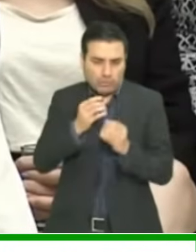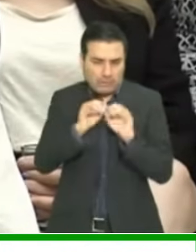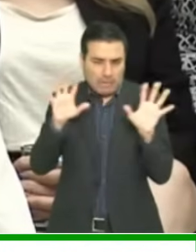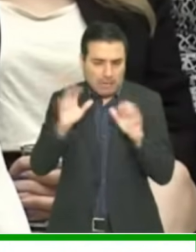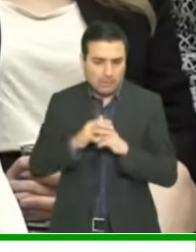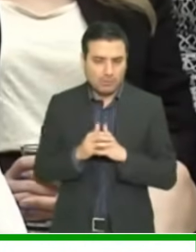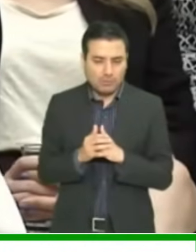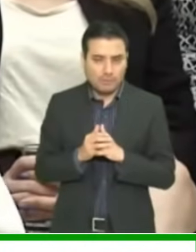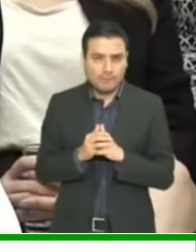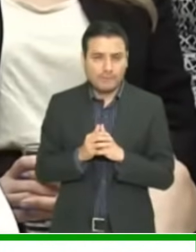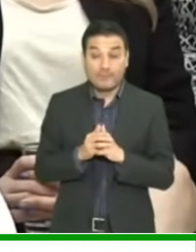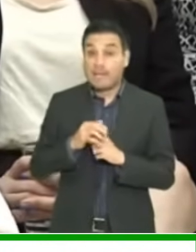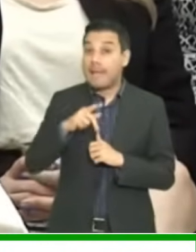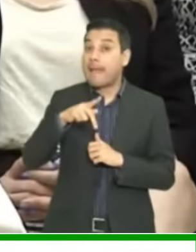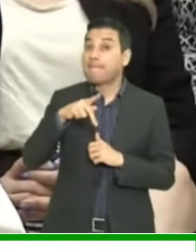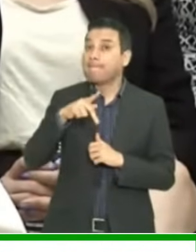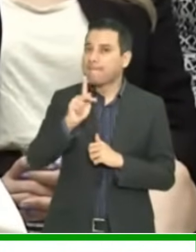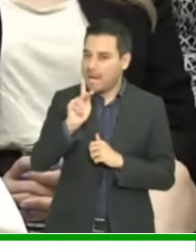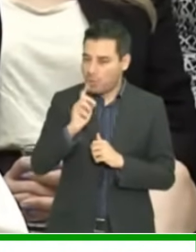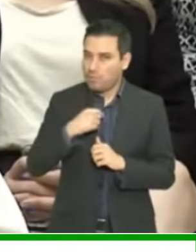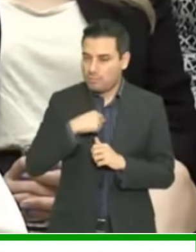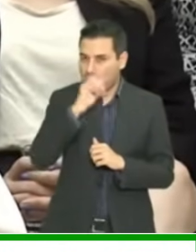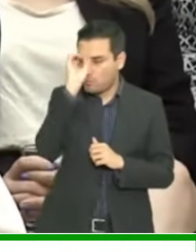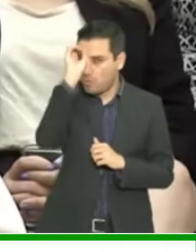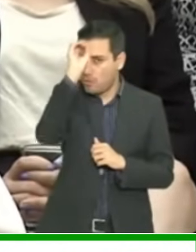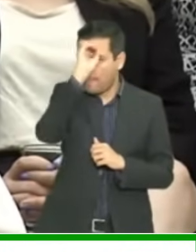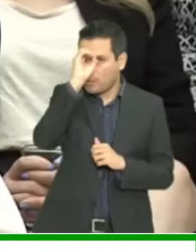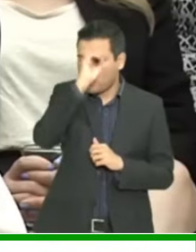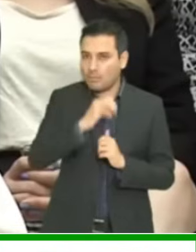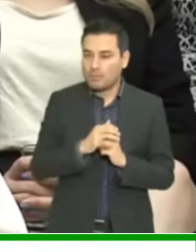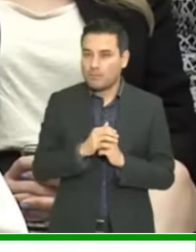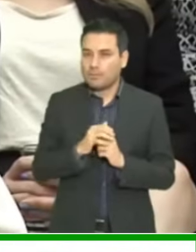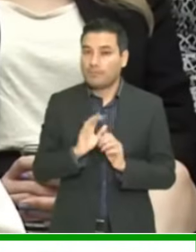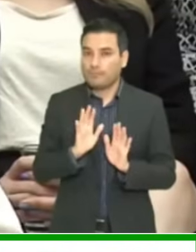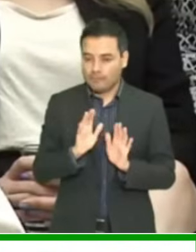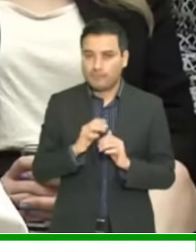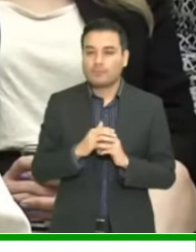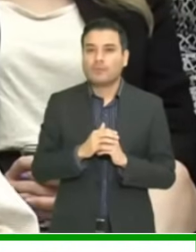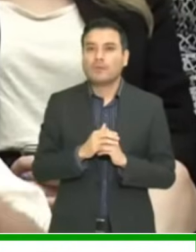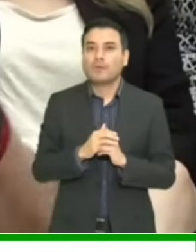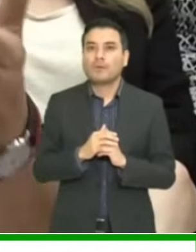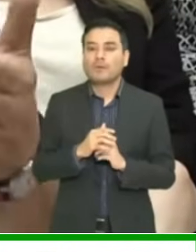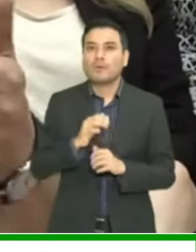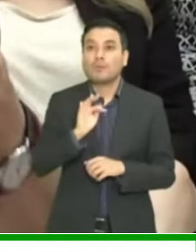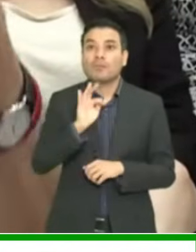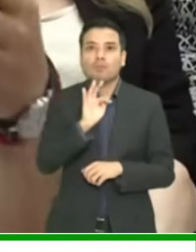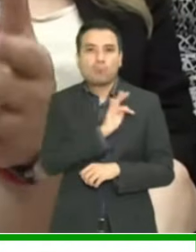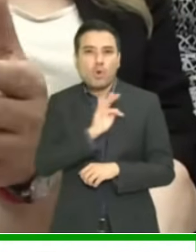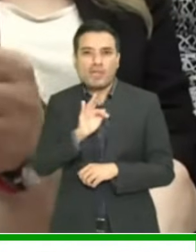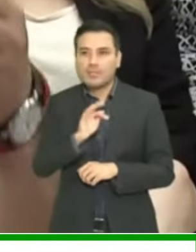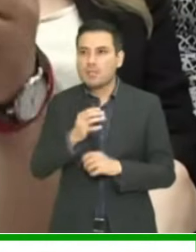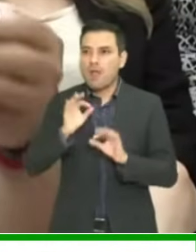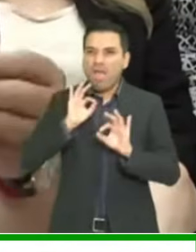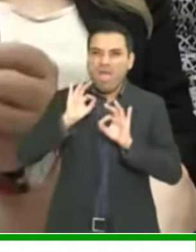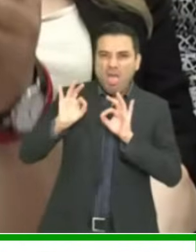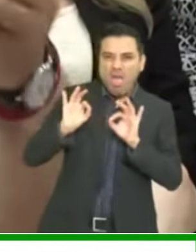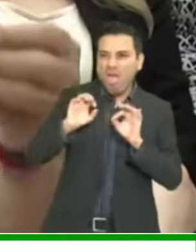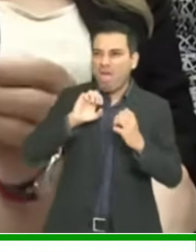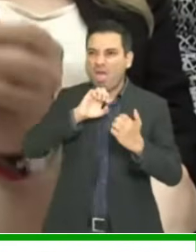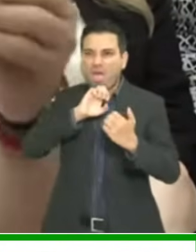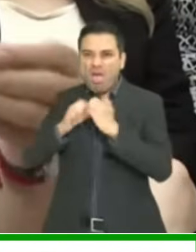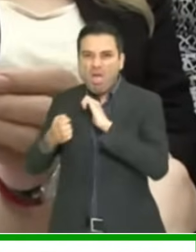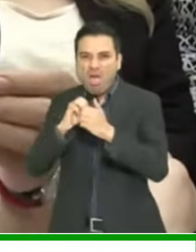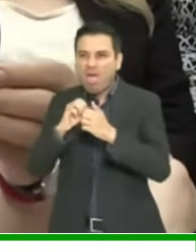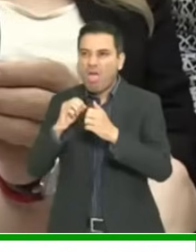no podemos y no debemos, en mi opinión, generar una condición de enemistar, dividir, sancionar,